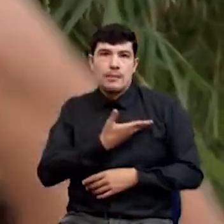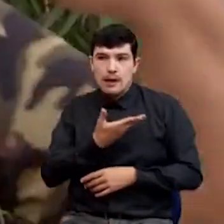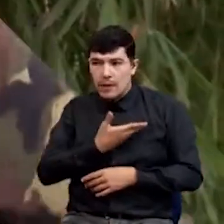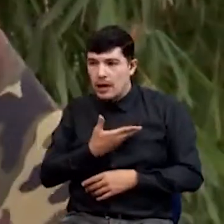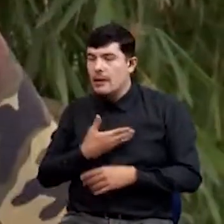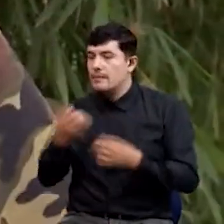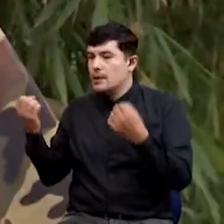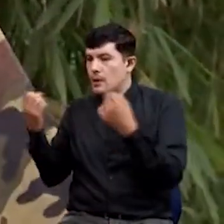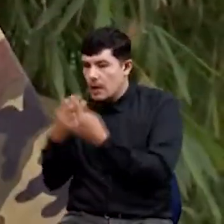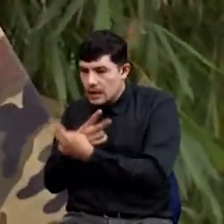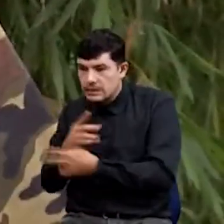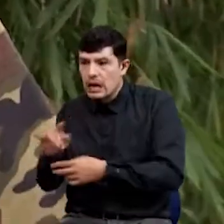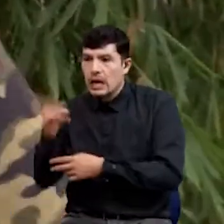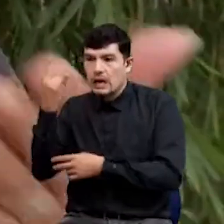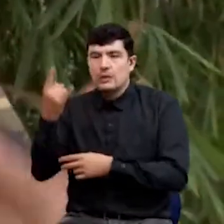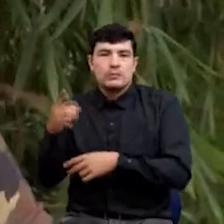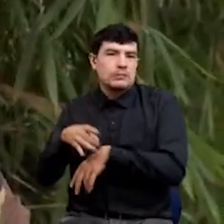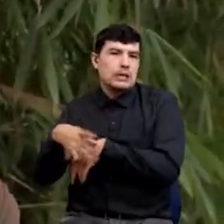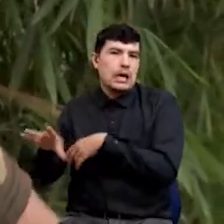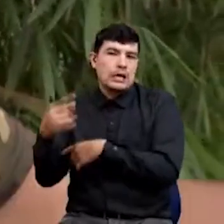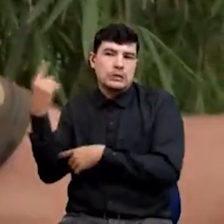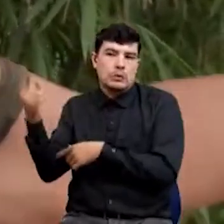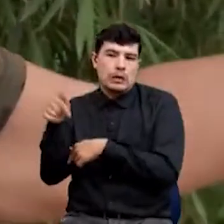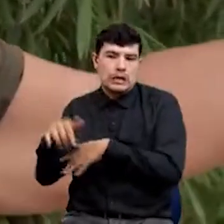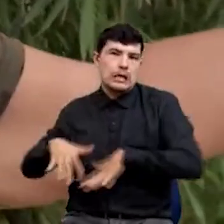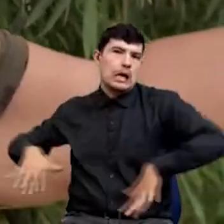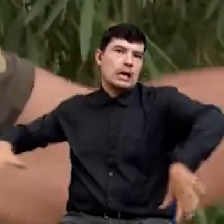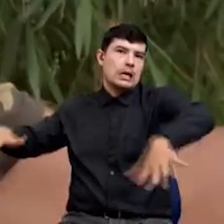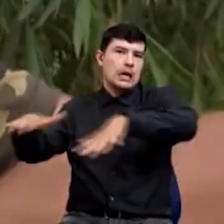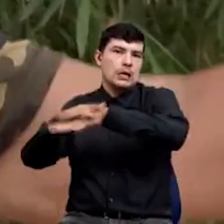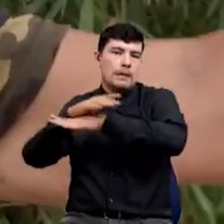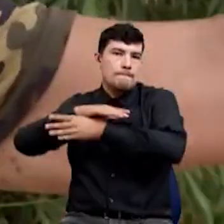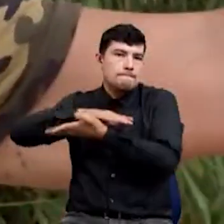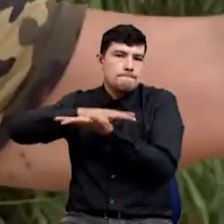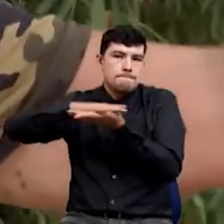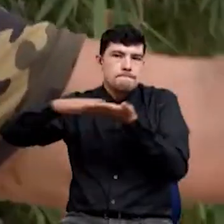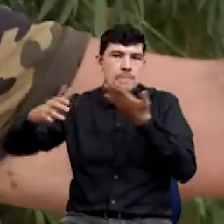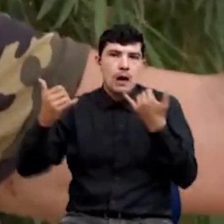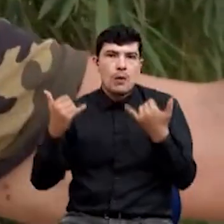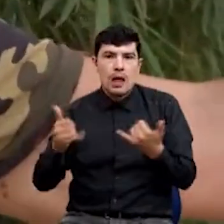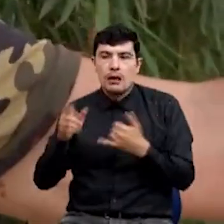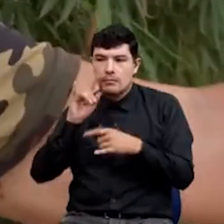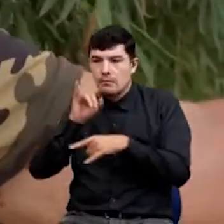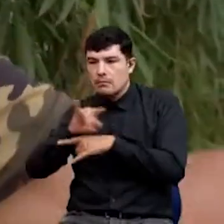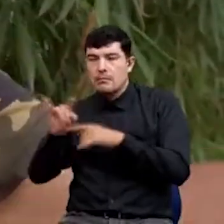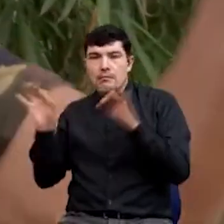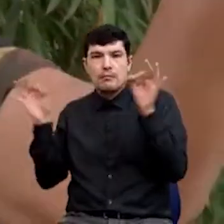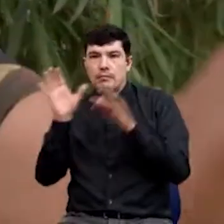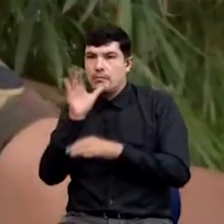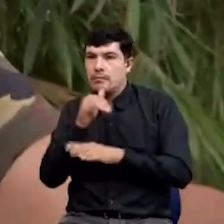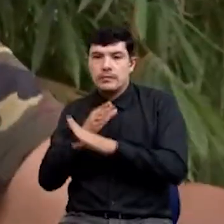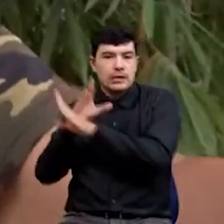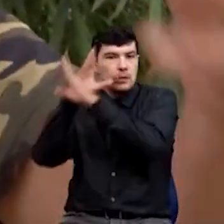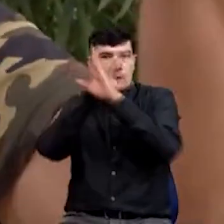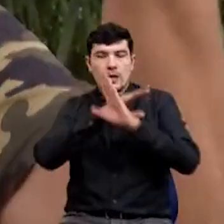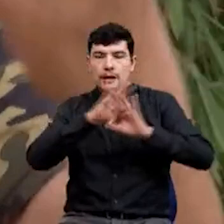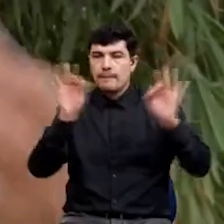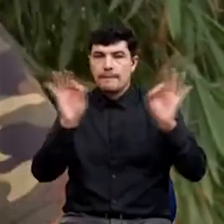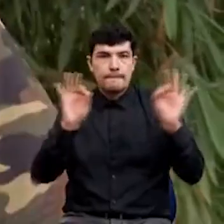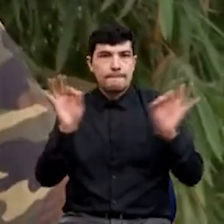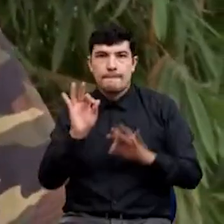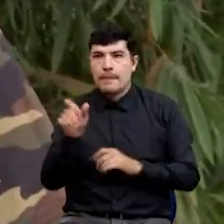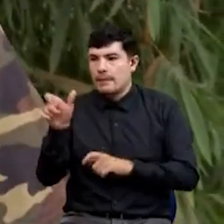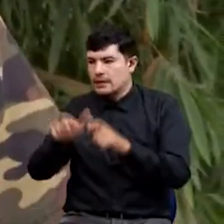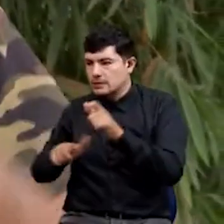han desamparadas porque eso está todo solo aquí como usted lo ve no hay medida de nada de nada hay indígenas